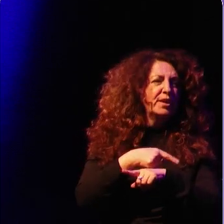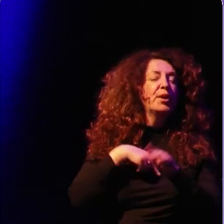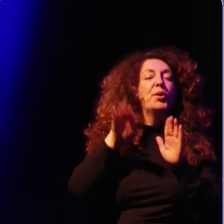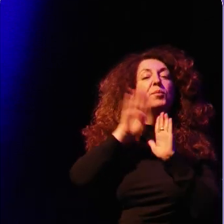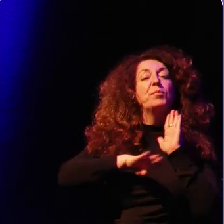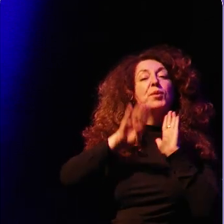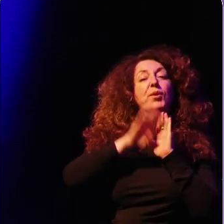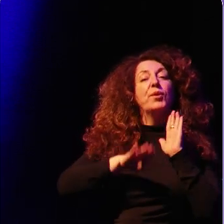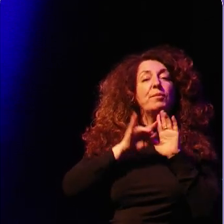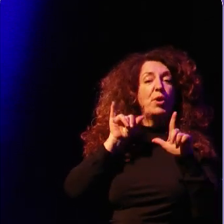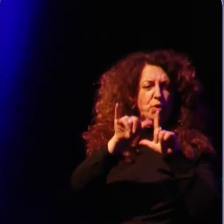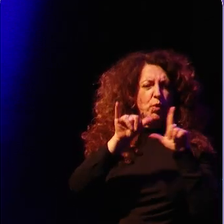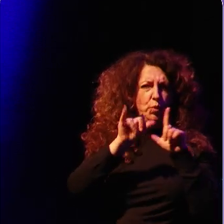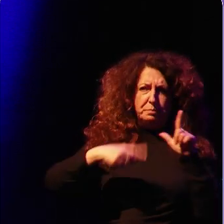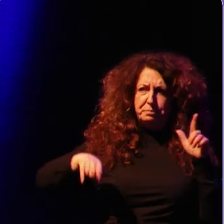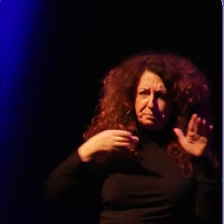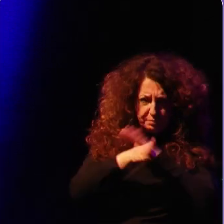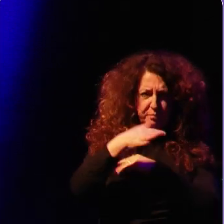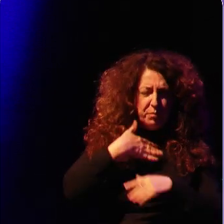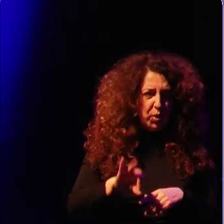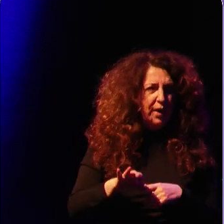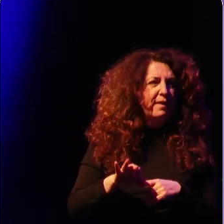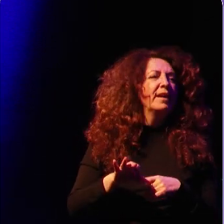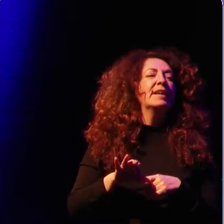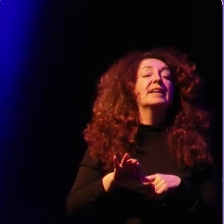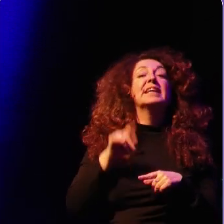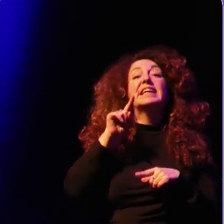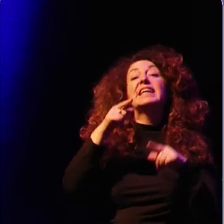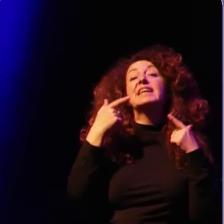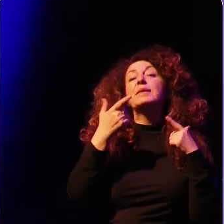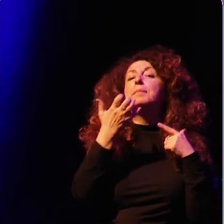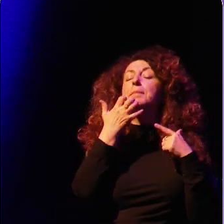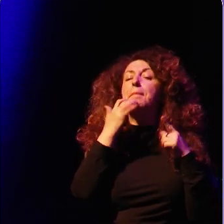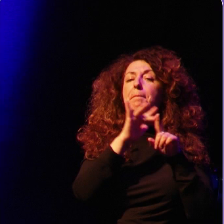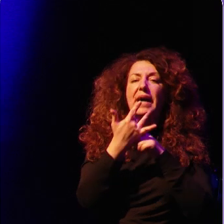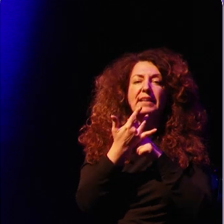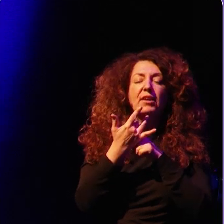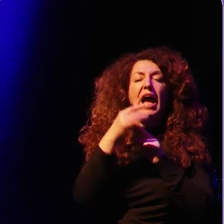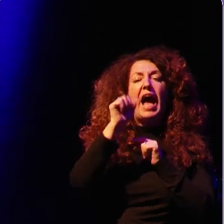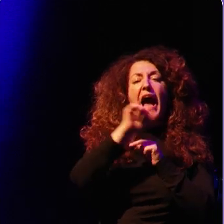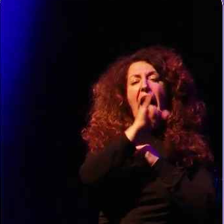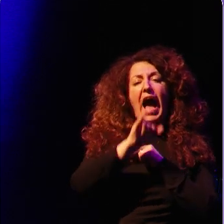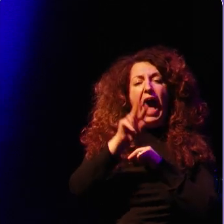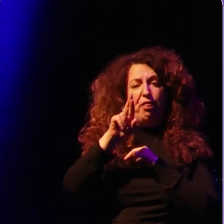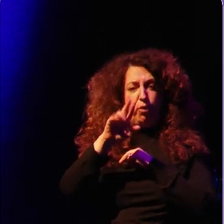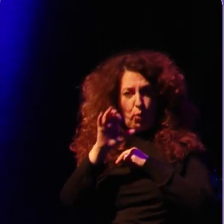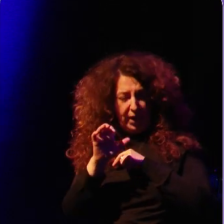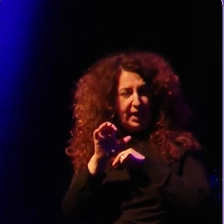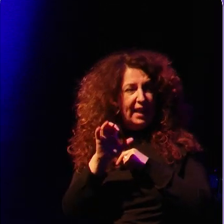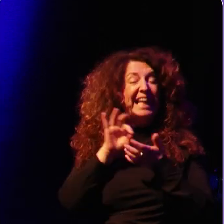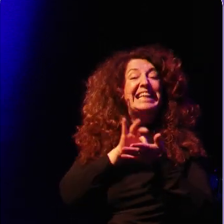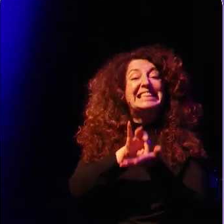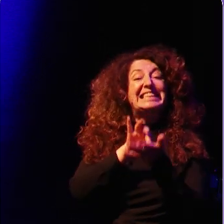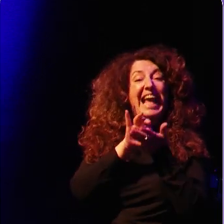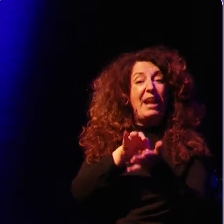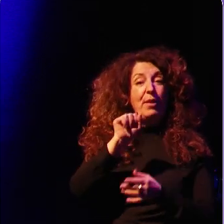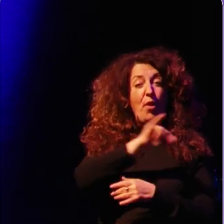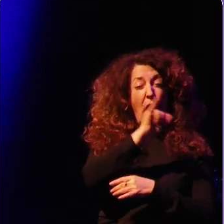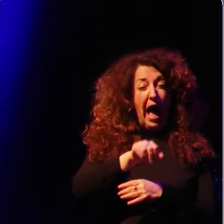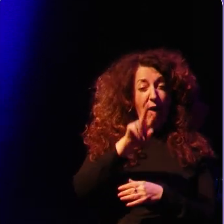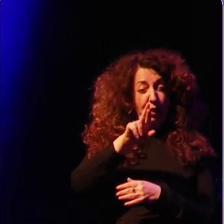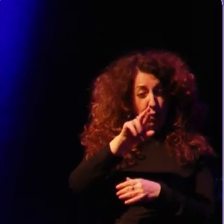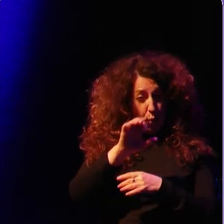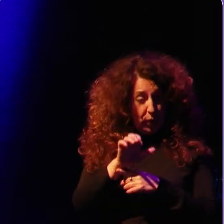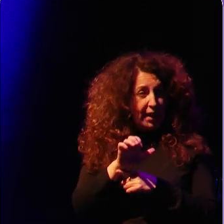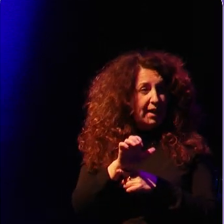software al que todos podemos acceder. En este caso en particular he utilizado Azure. El servicio de Azure